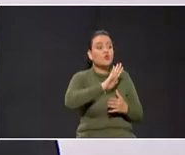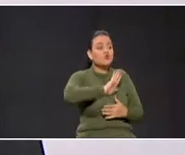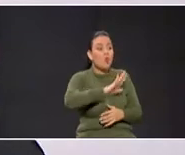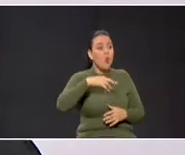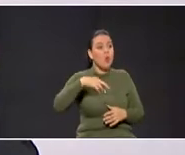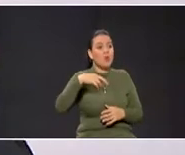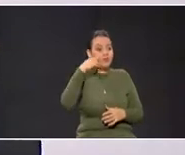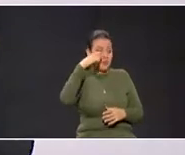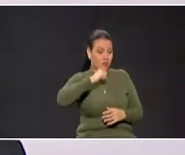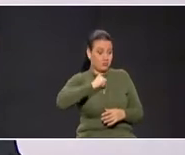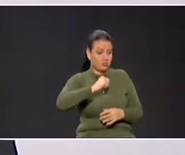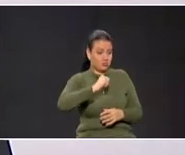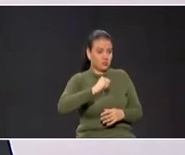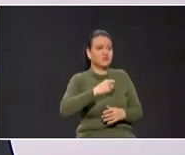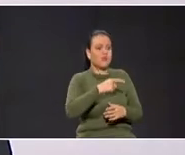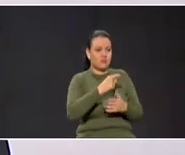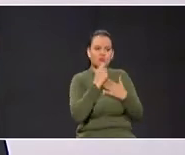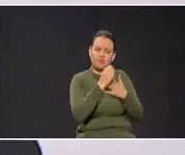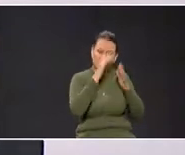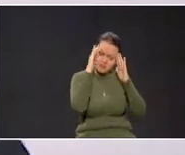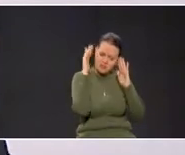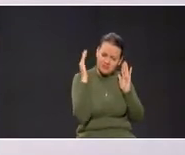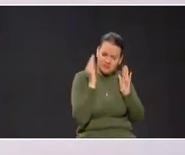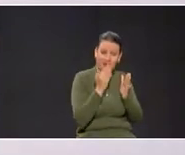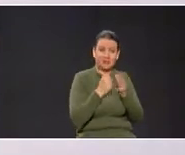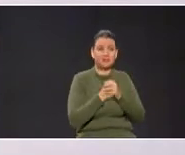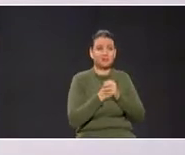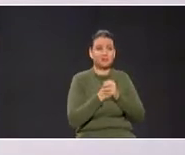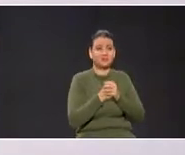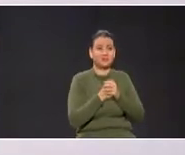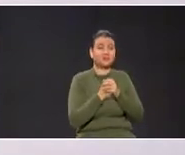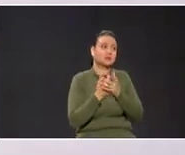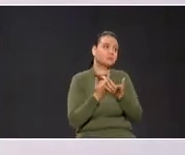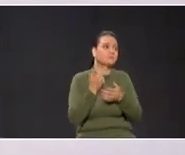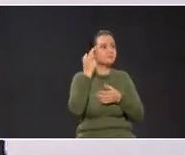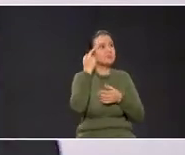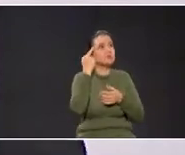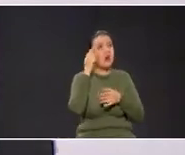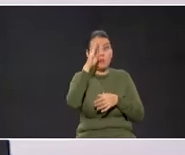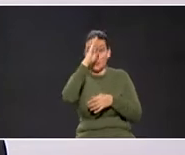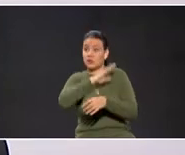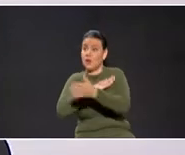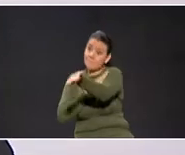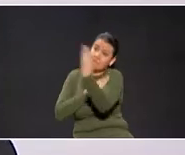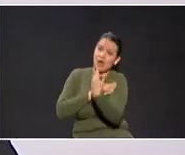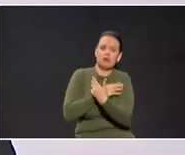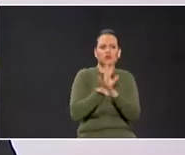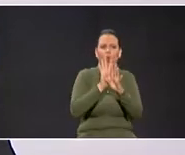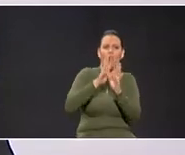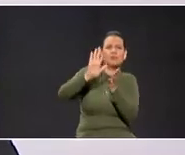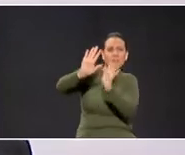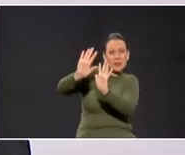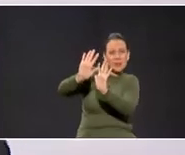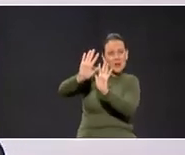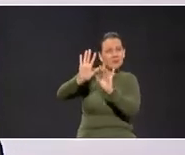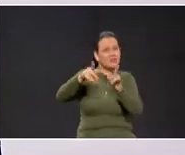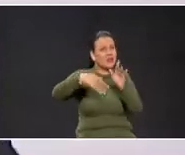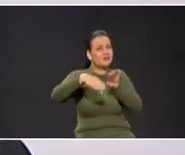enfoque de intervención será con un pleno respeto a los derechos humanos no con una intervención necesariamente policial una apuesta importante por la salud mental